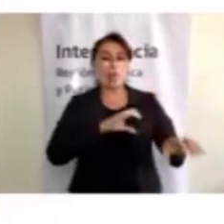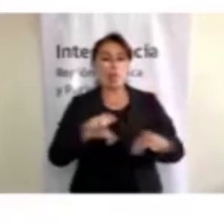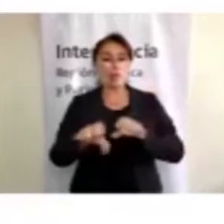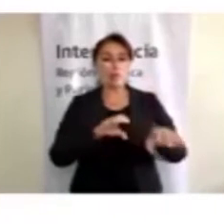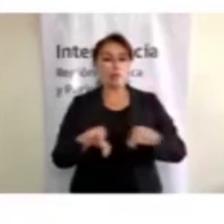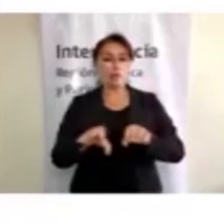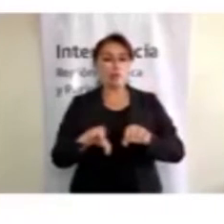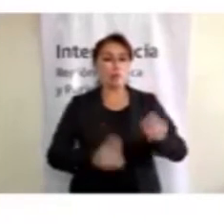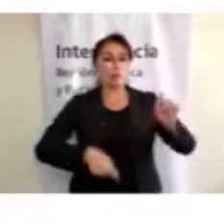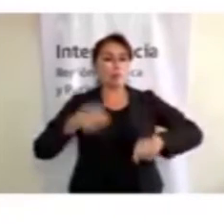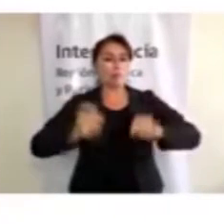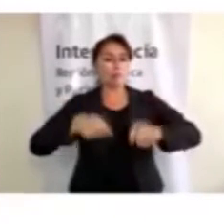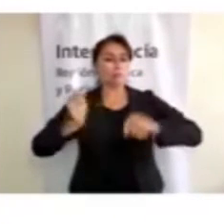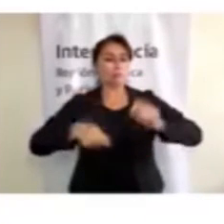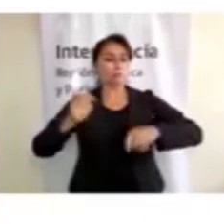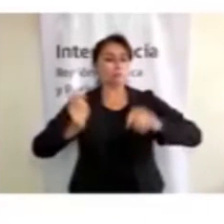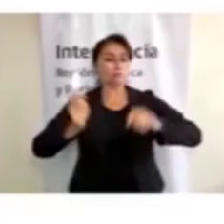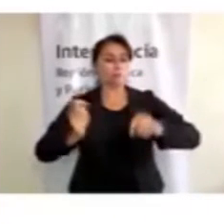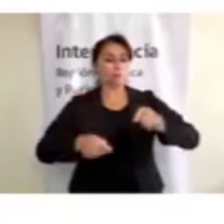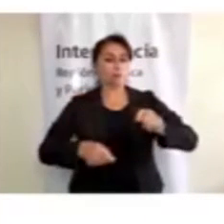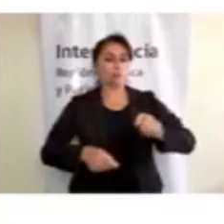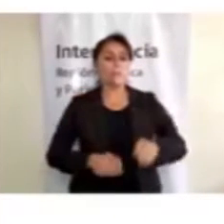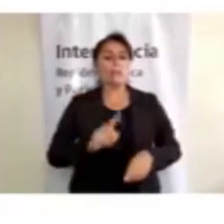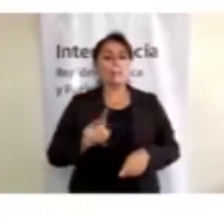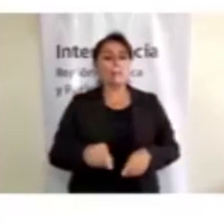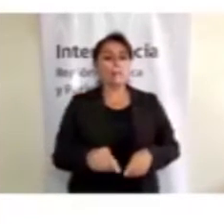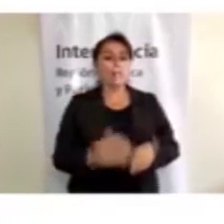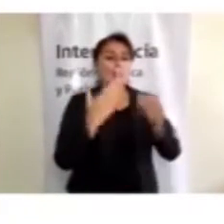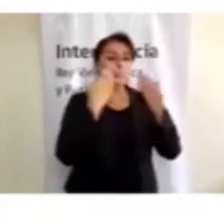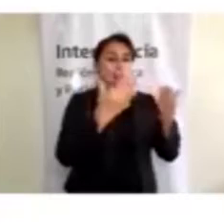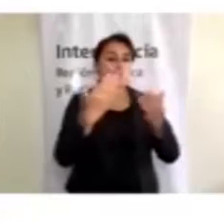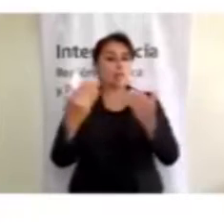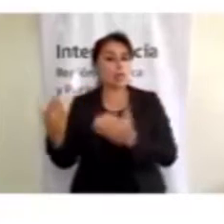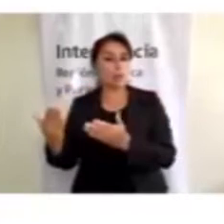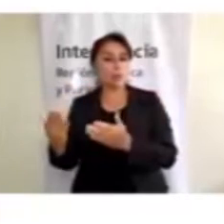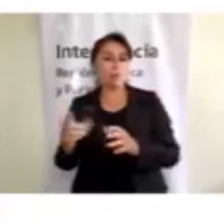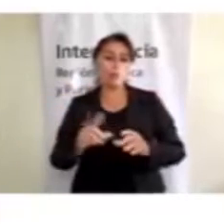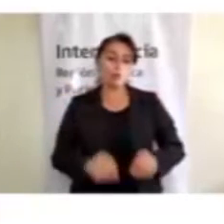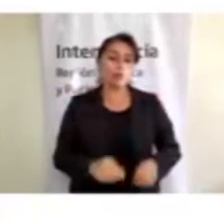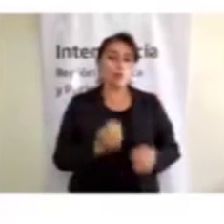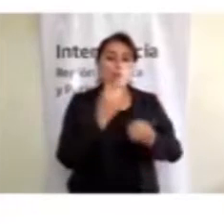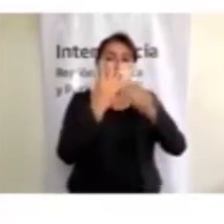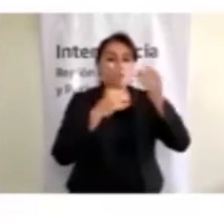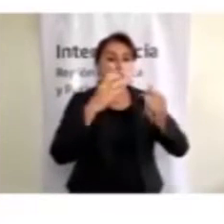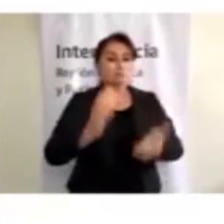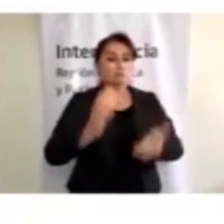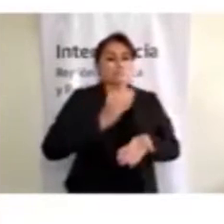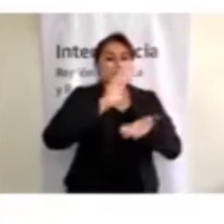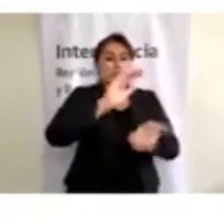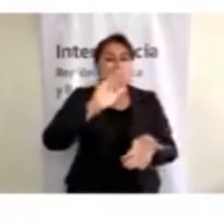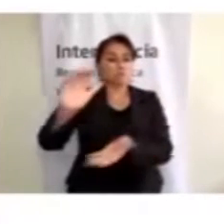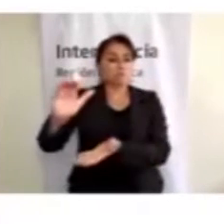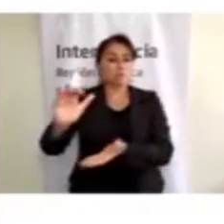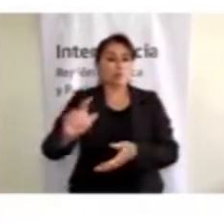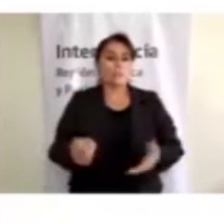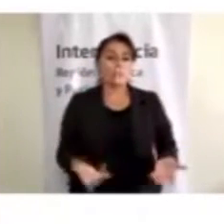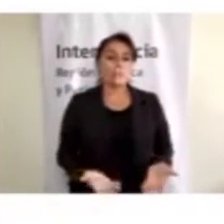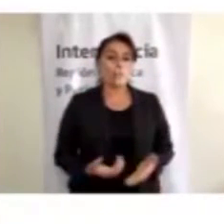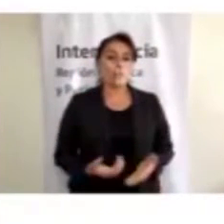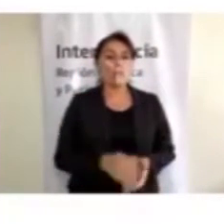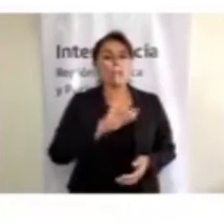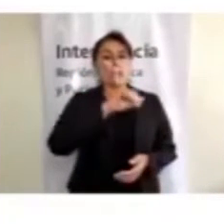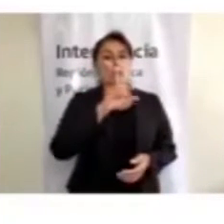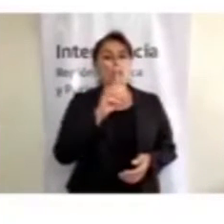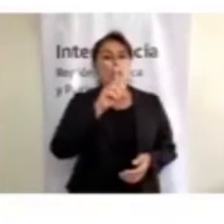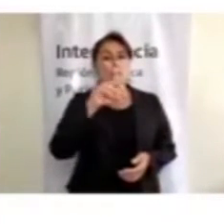de banda, saludos protocolares, ofrendas florales a nuestros héroes históricos en comunes, como el libertador José de